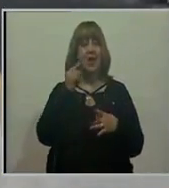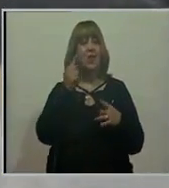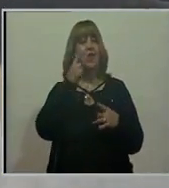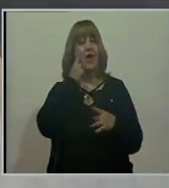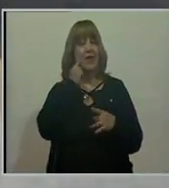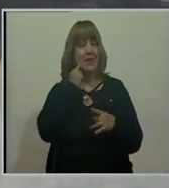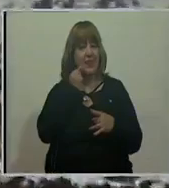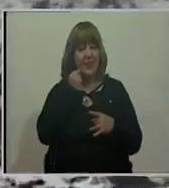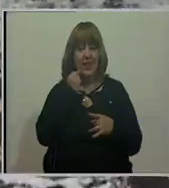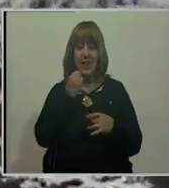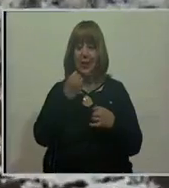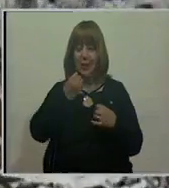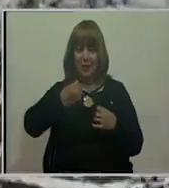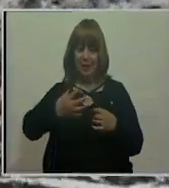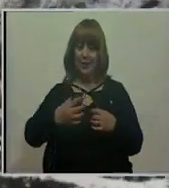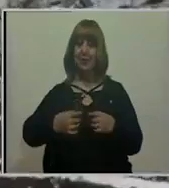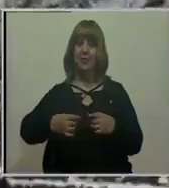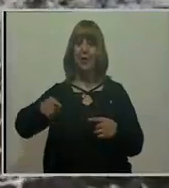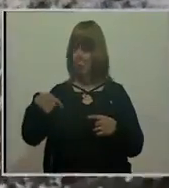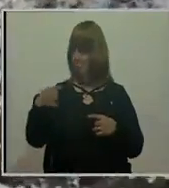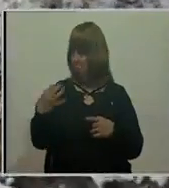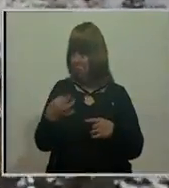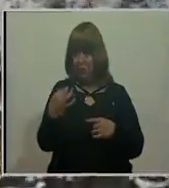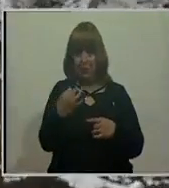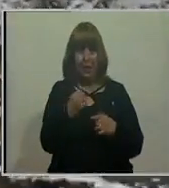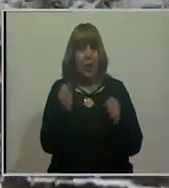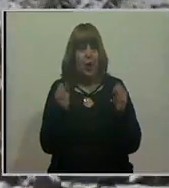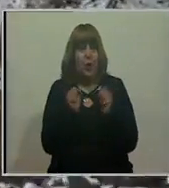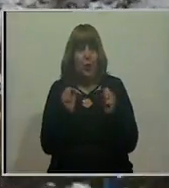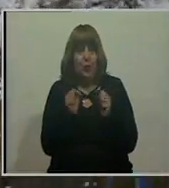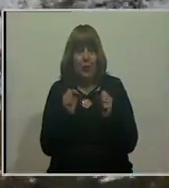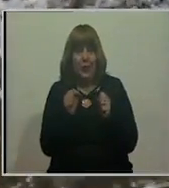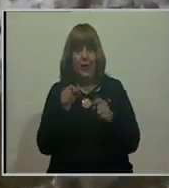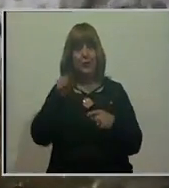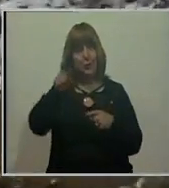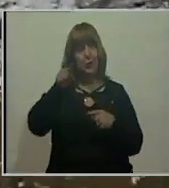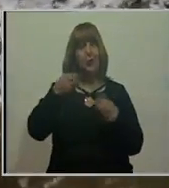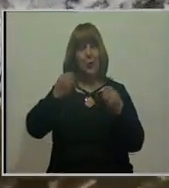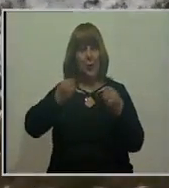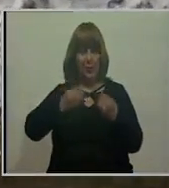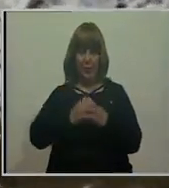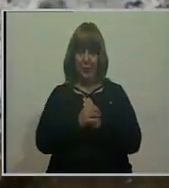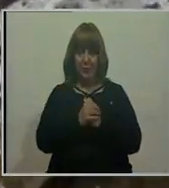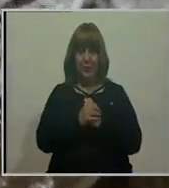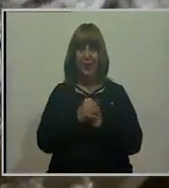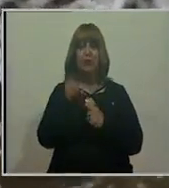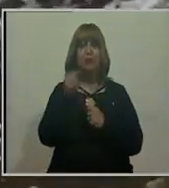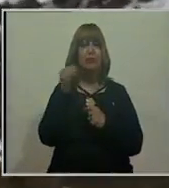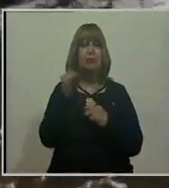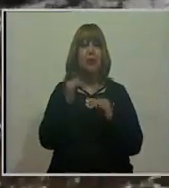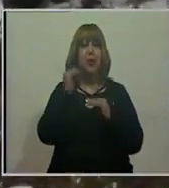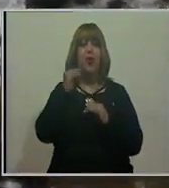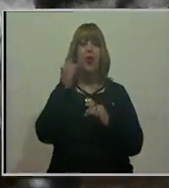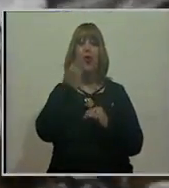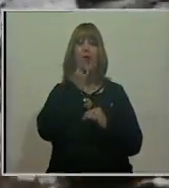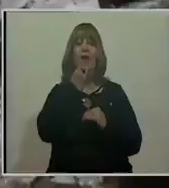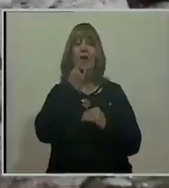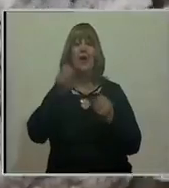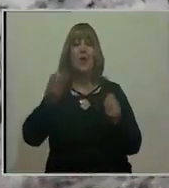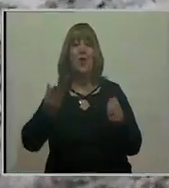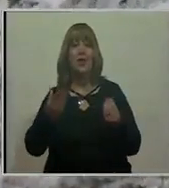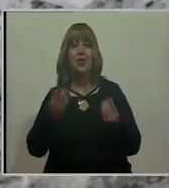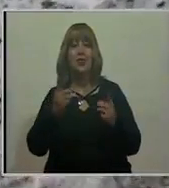buenos días. ¿Cómo están ustedes? Bien, bien. Con frío por acá. Me imagino que por allá también. ¿Qué temperatura tenemos en Uspallata, por